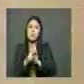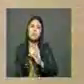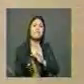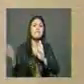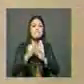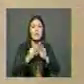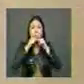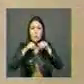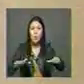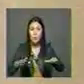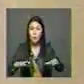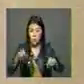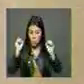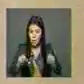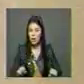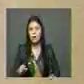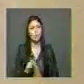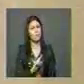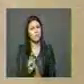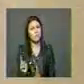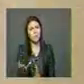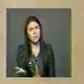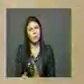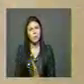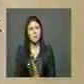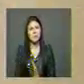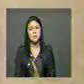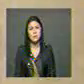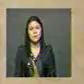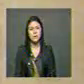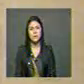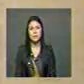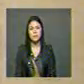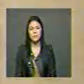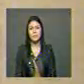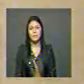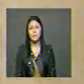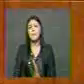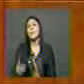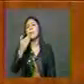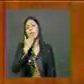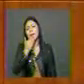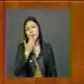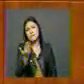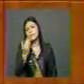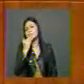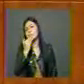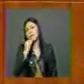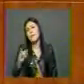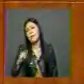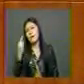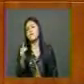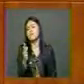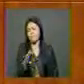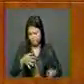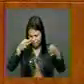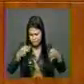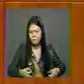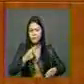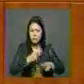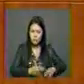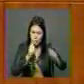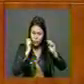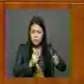público? Definitivamente no. O poniendo las cosas por su nombre, según